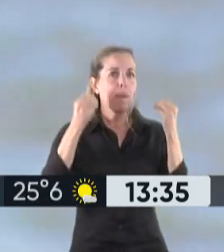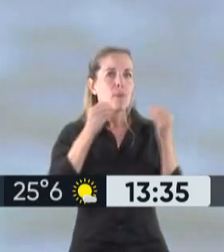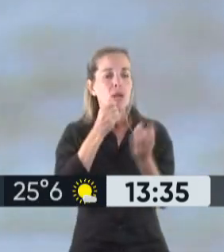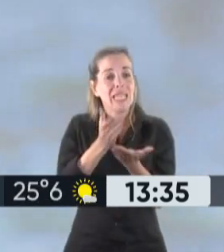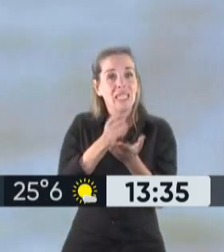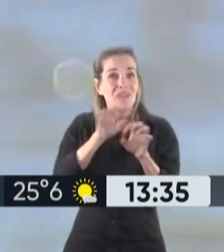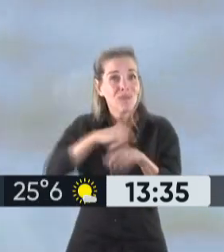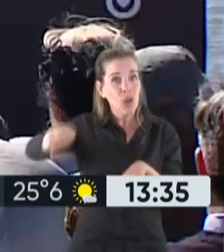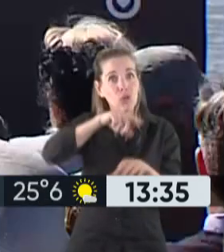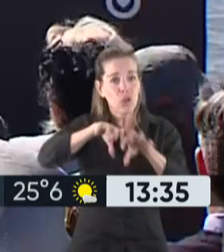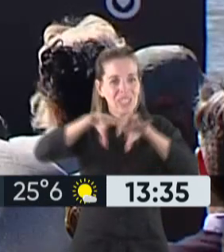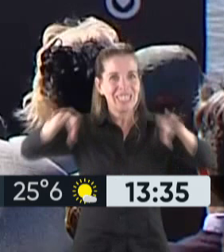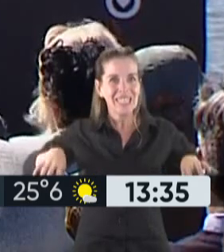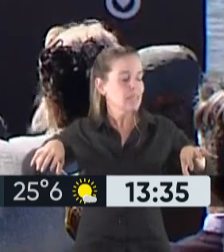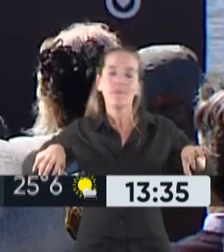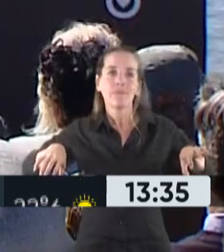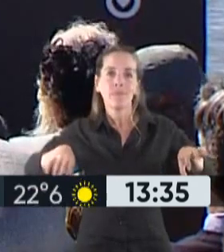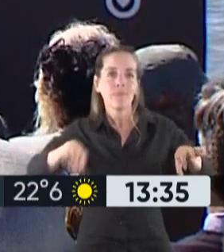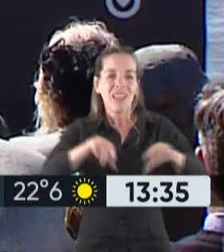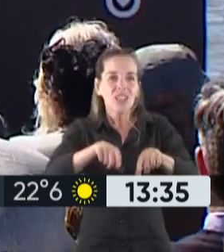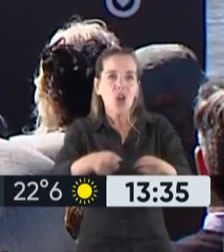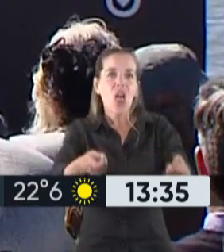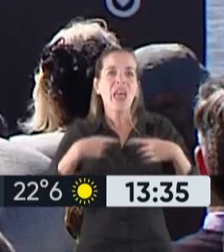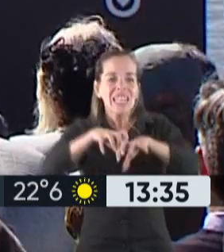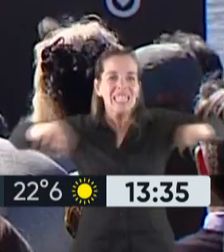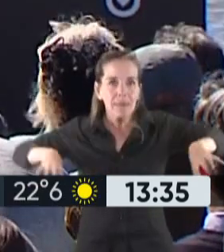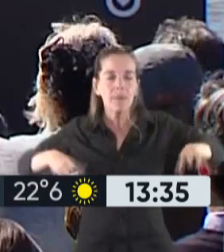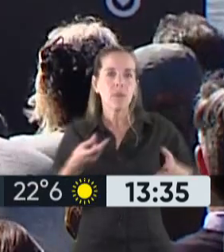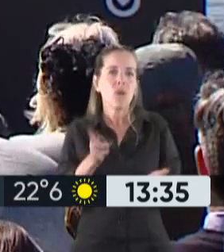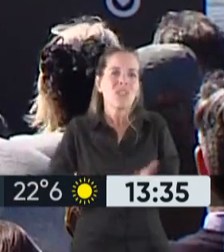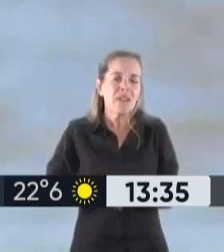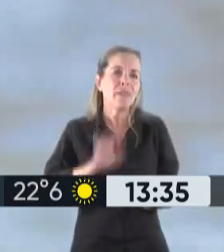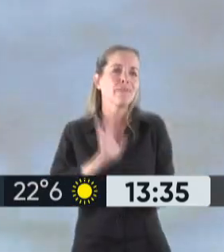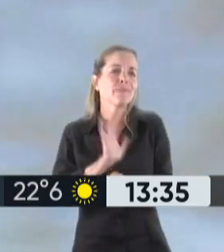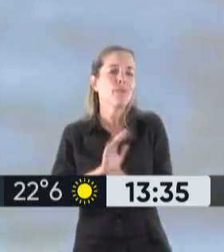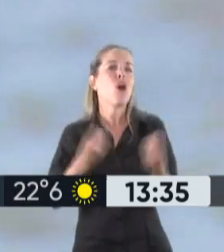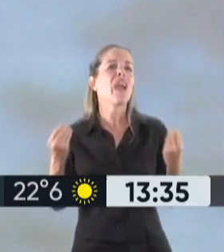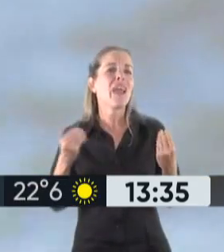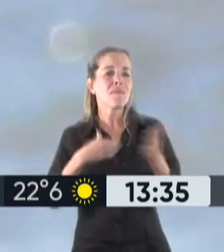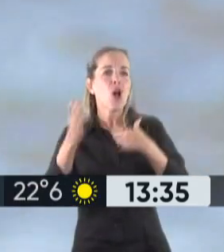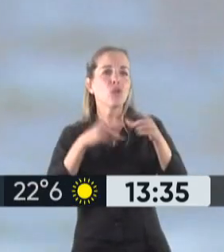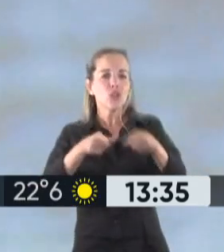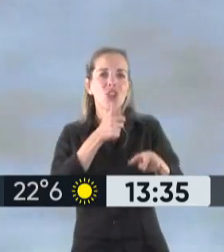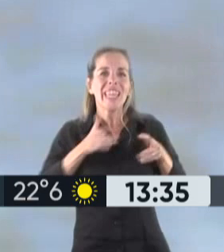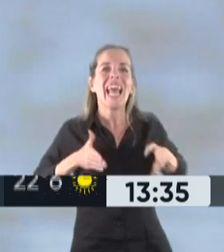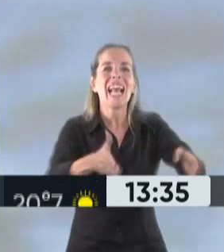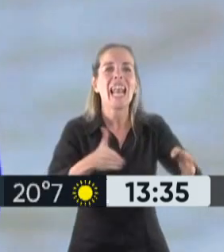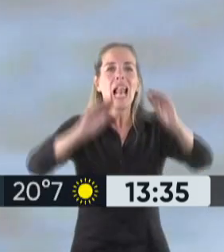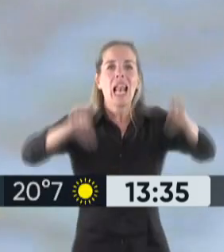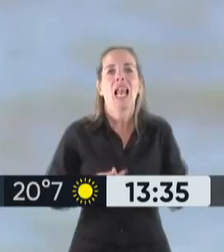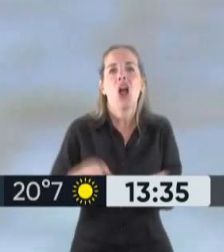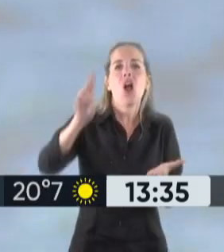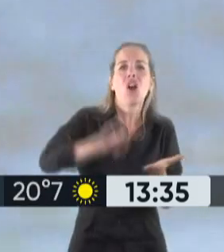nuestra solo permite que otra vez se frustre la construcción del Canal Magdalena, que